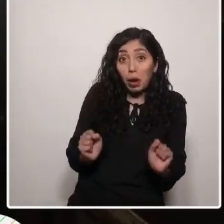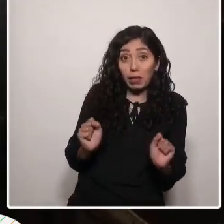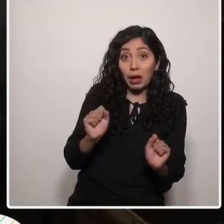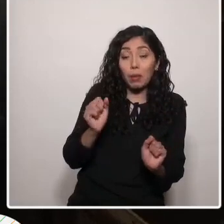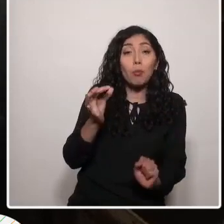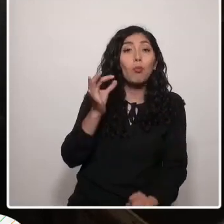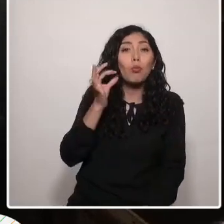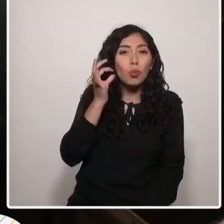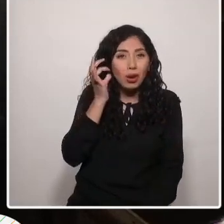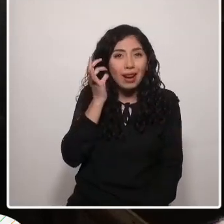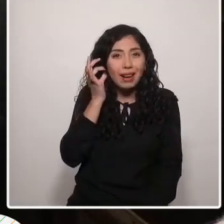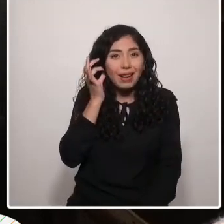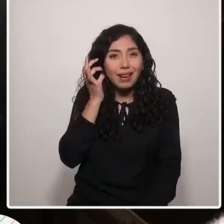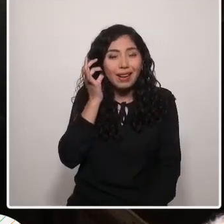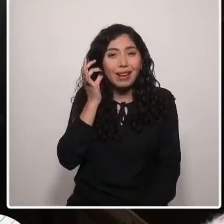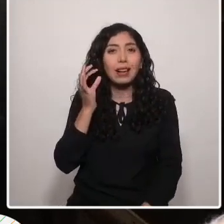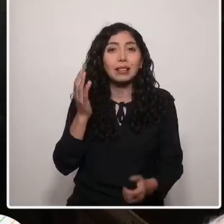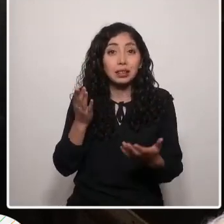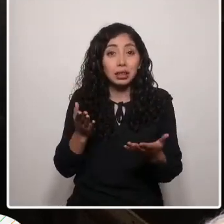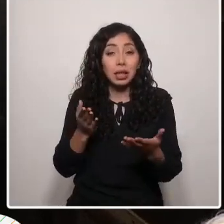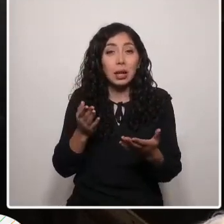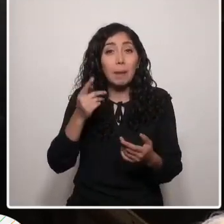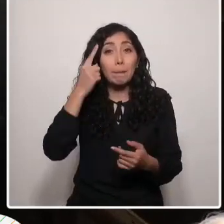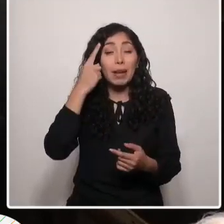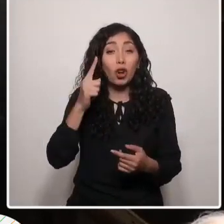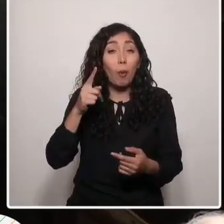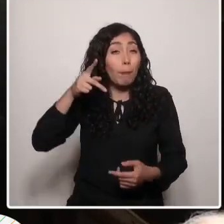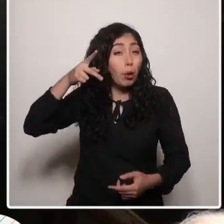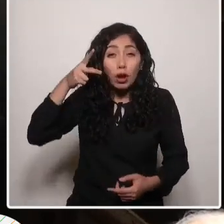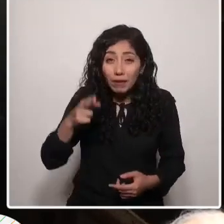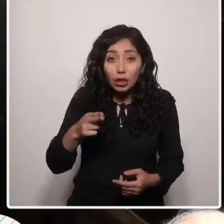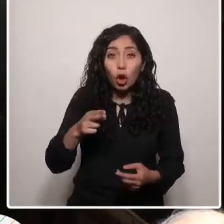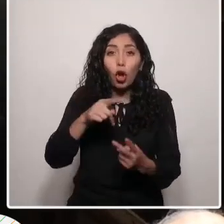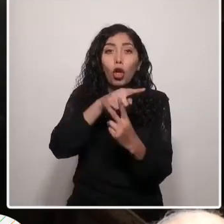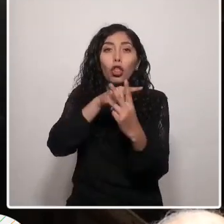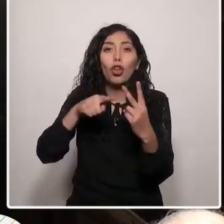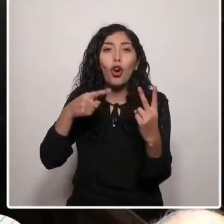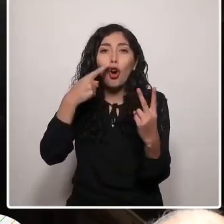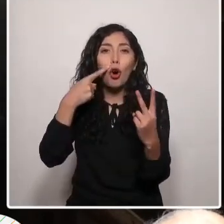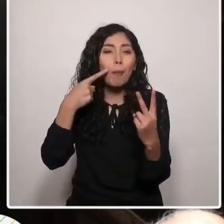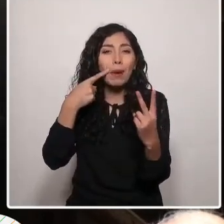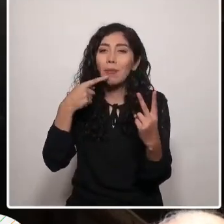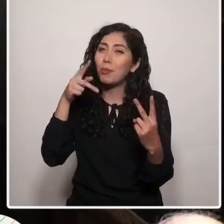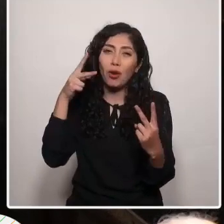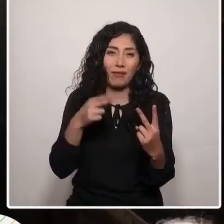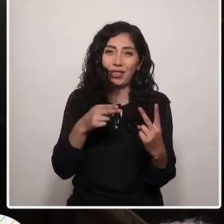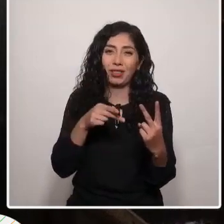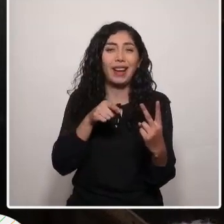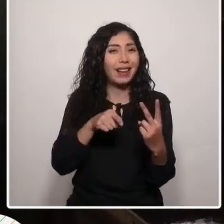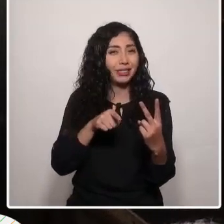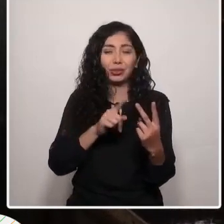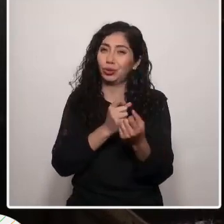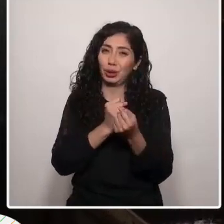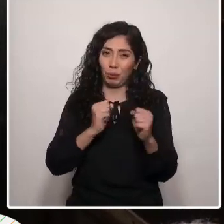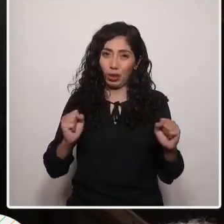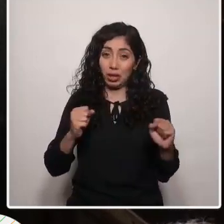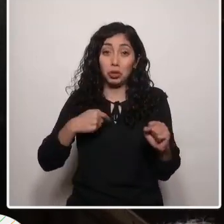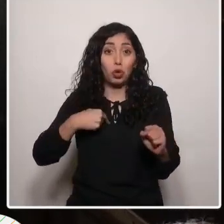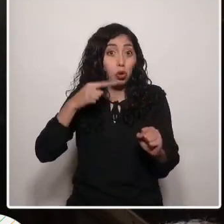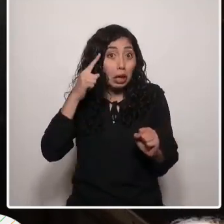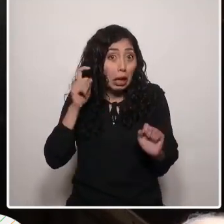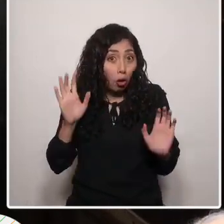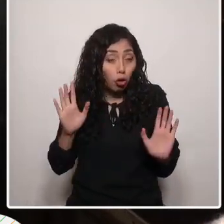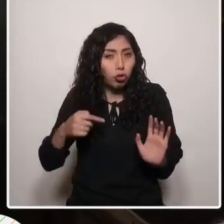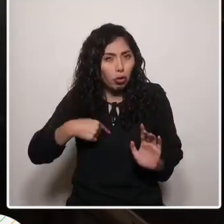se establece como prohibición es que sean 2 hombres, eso como coordinadores, eso es lo que está, creo yo, prohibido. Esa es